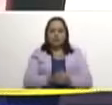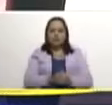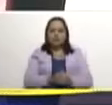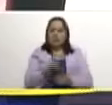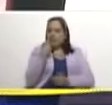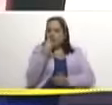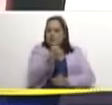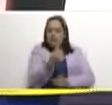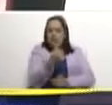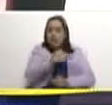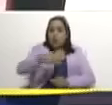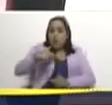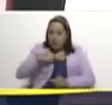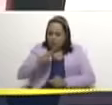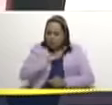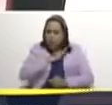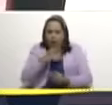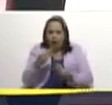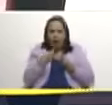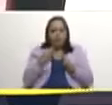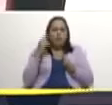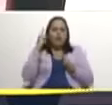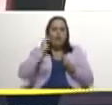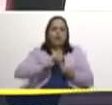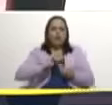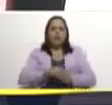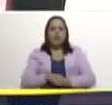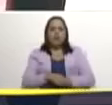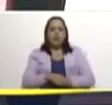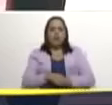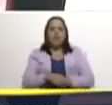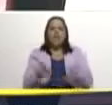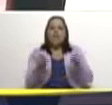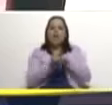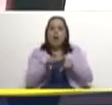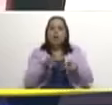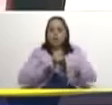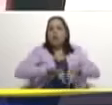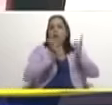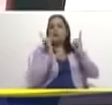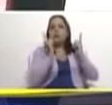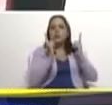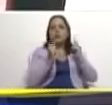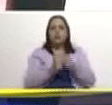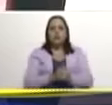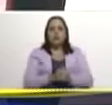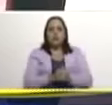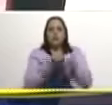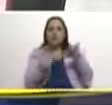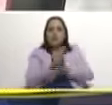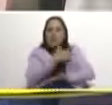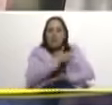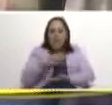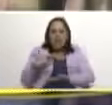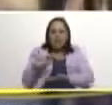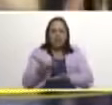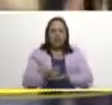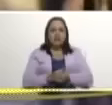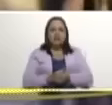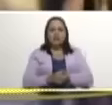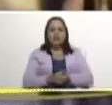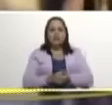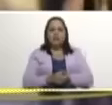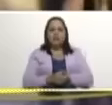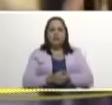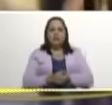decir que nuestro Bolívar es la justificación de las ansias